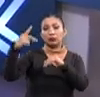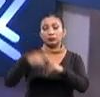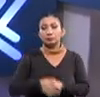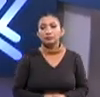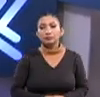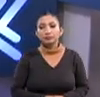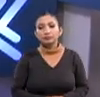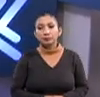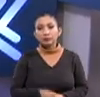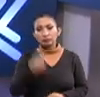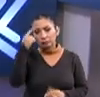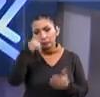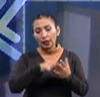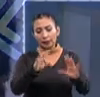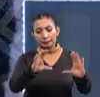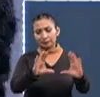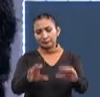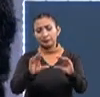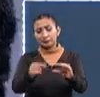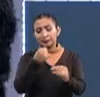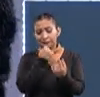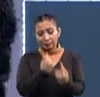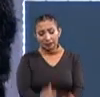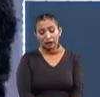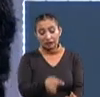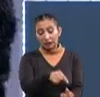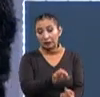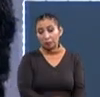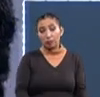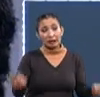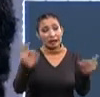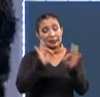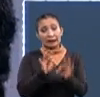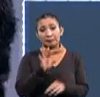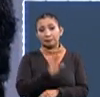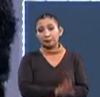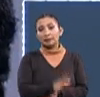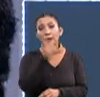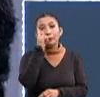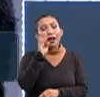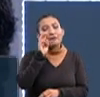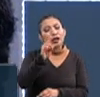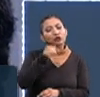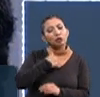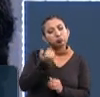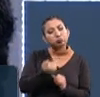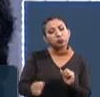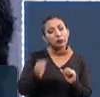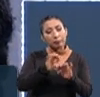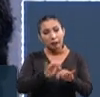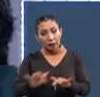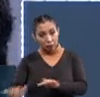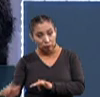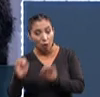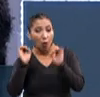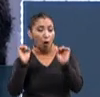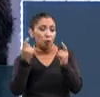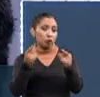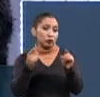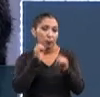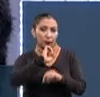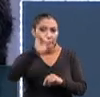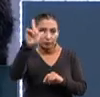llegado. Bueno, mira, yo creo que la enseñanza desde niño juega un papel muy importante para ver si vas a ser o no un pianista o un